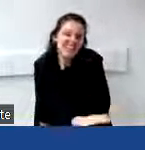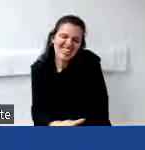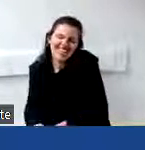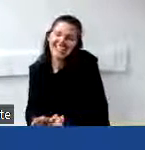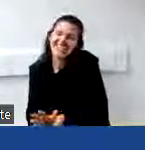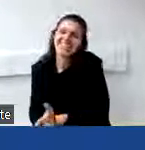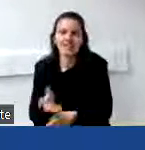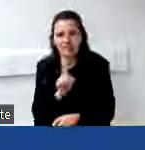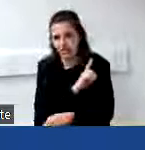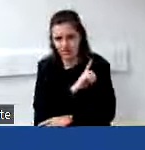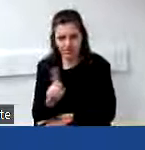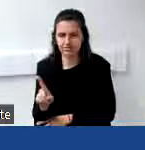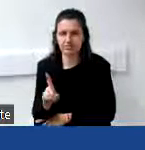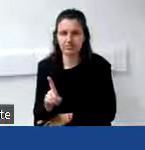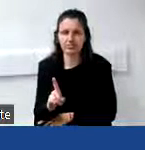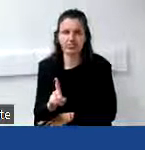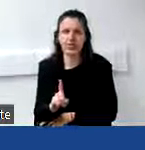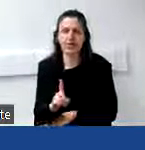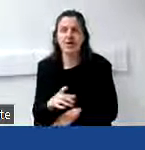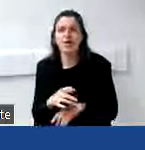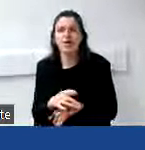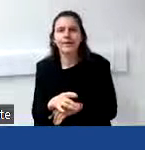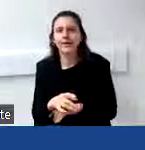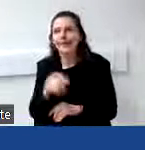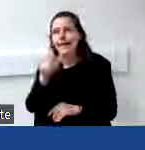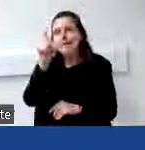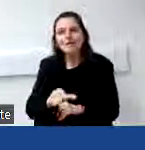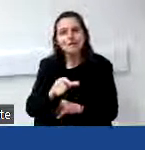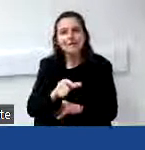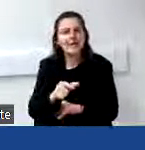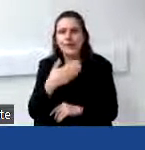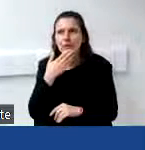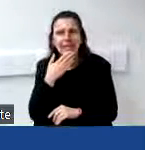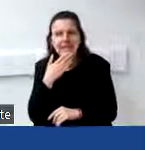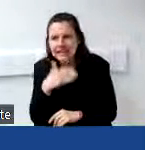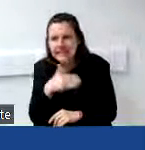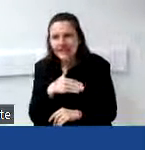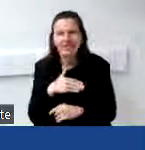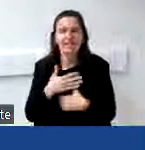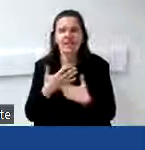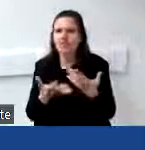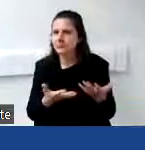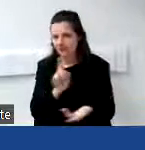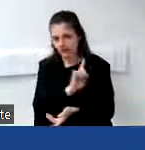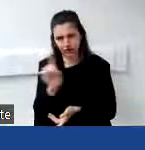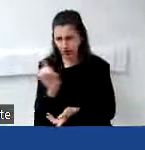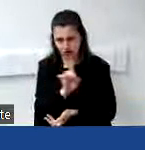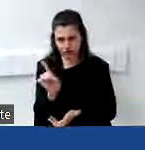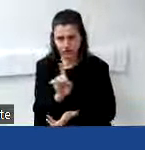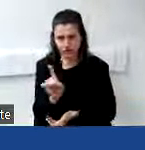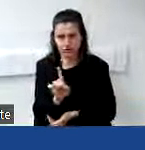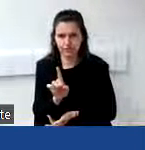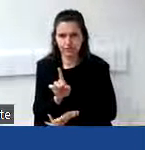tratarla como de una manera infantil y como que no va a entender lo que nosotros le vamos a decir. Entonces, eso, evitarlo, lo